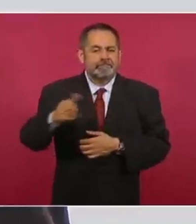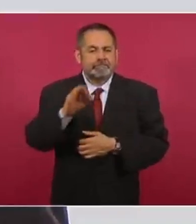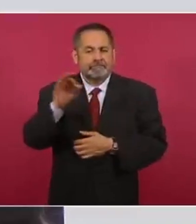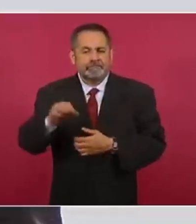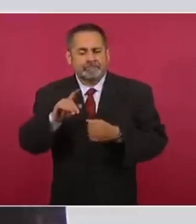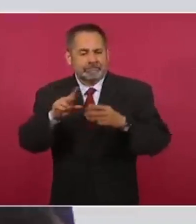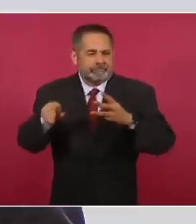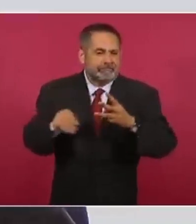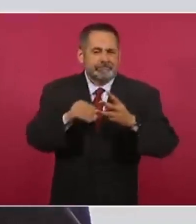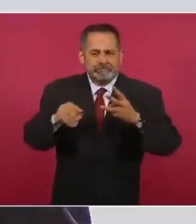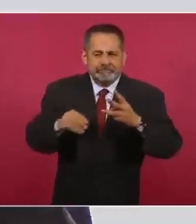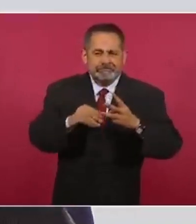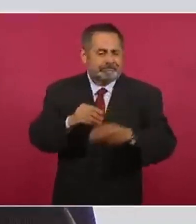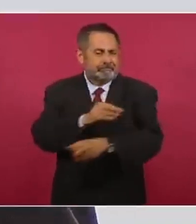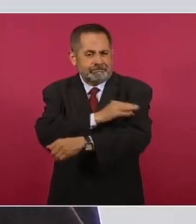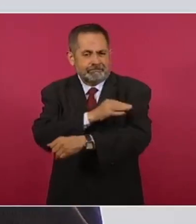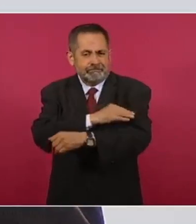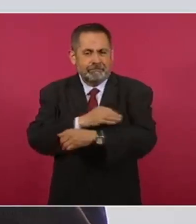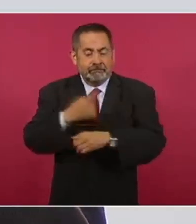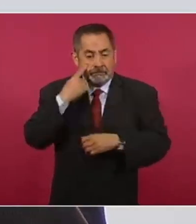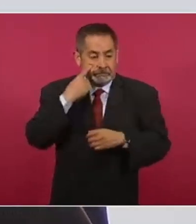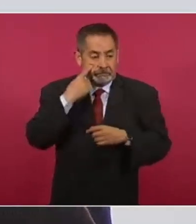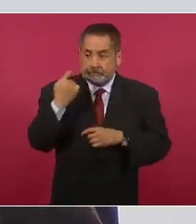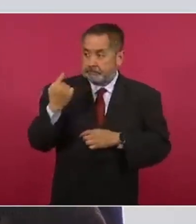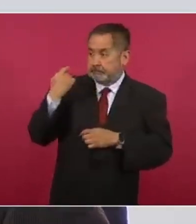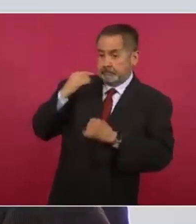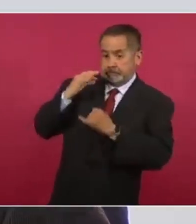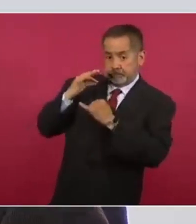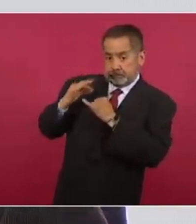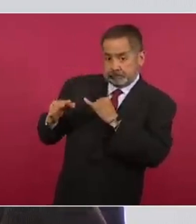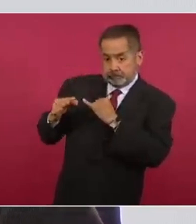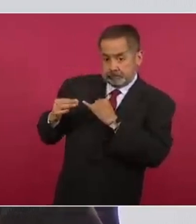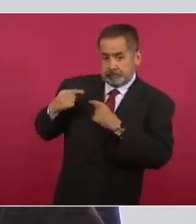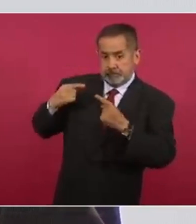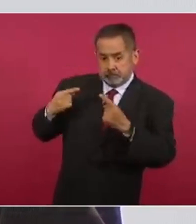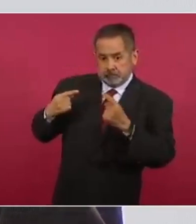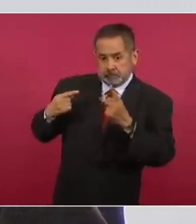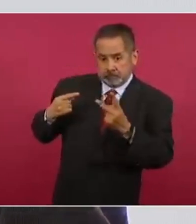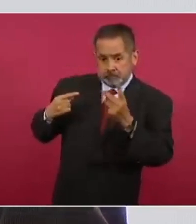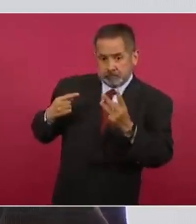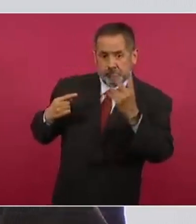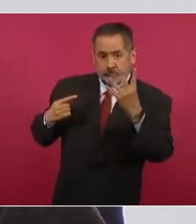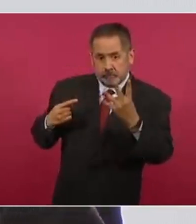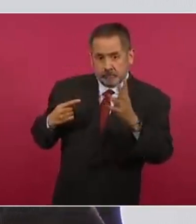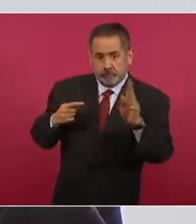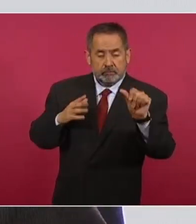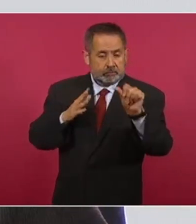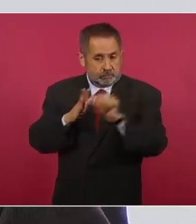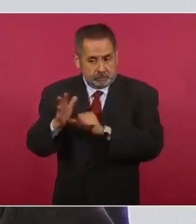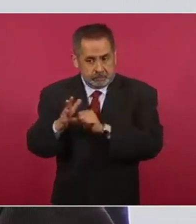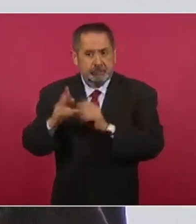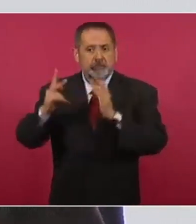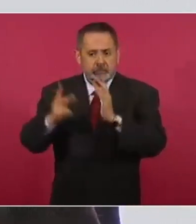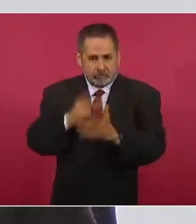conforme las personas vayan cumpliendo cuatro meses desde la última dosis aplicada podrán vacunarse y les recordamos a todas y todos